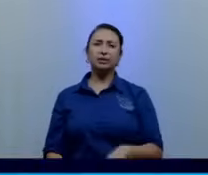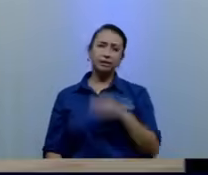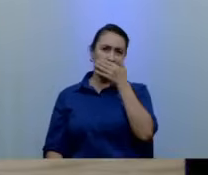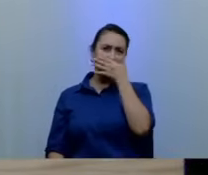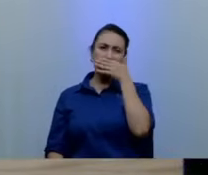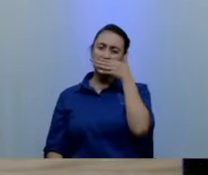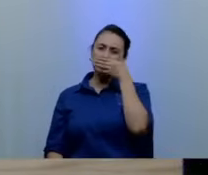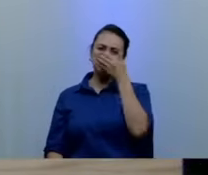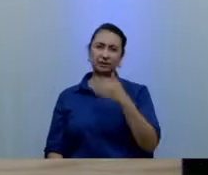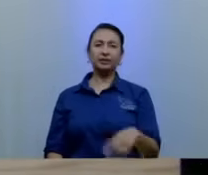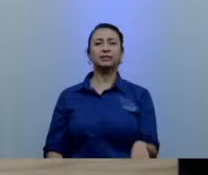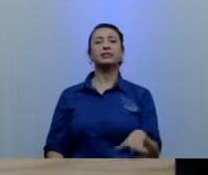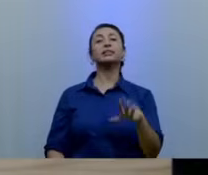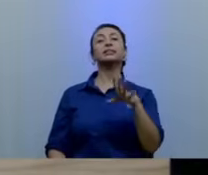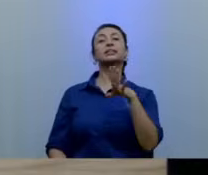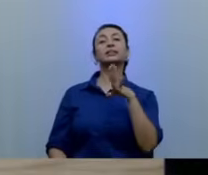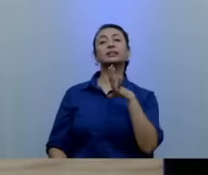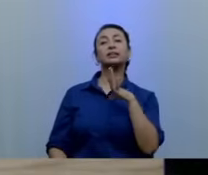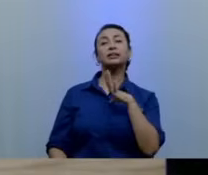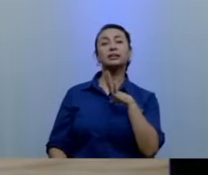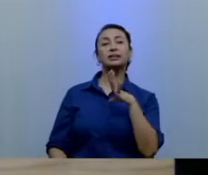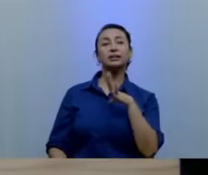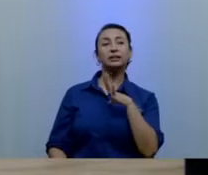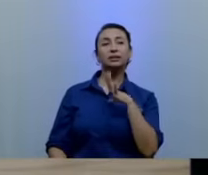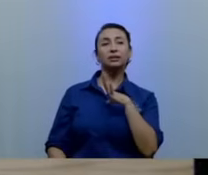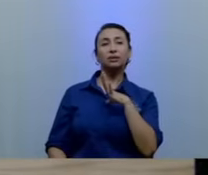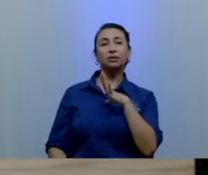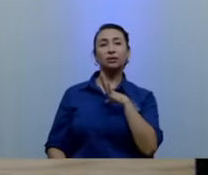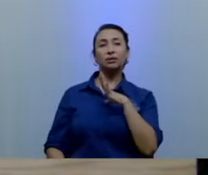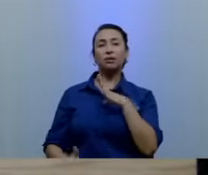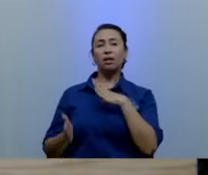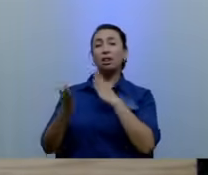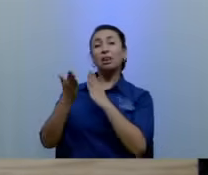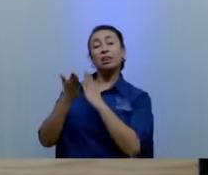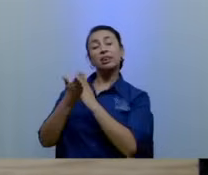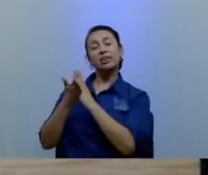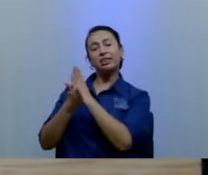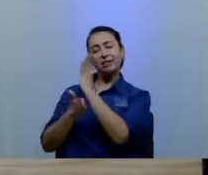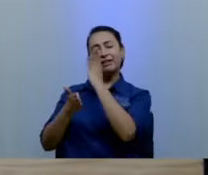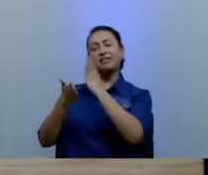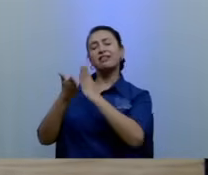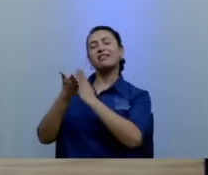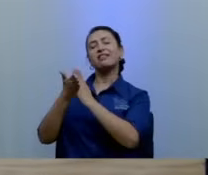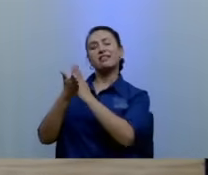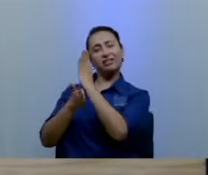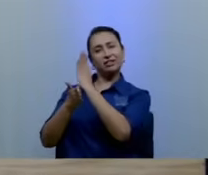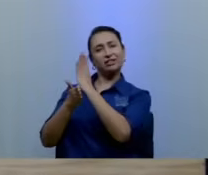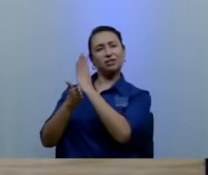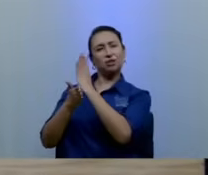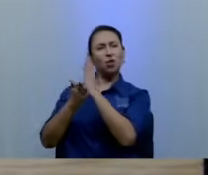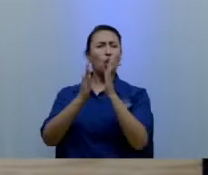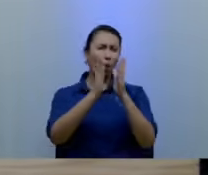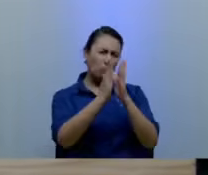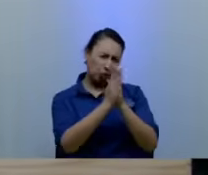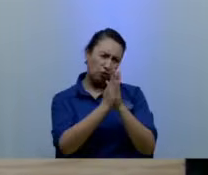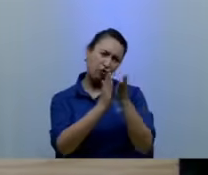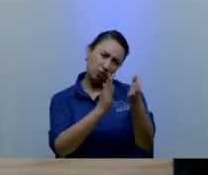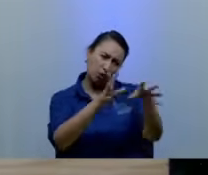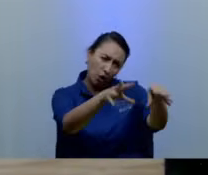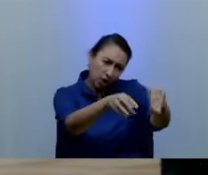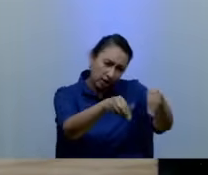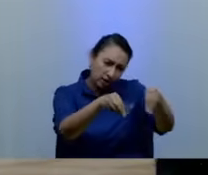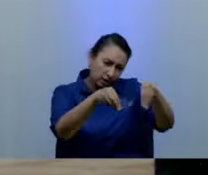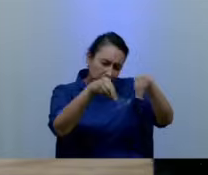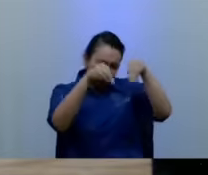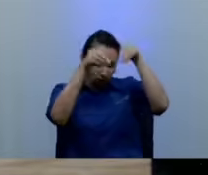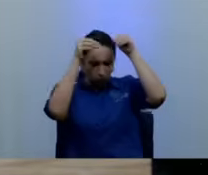legal. Extiende el borde de tu manto sobre mí. Cúbreme. ¿Por